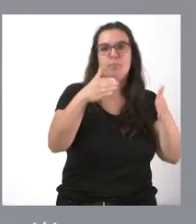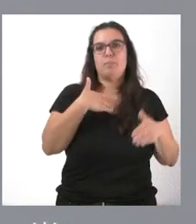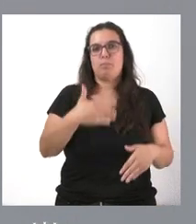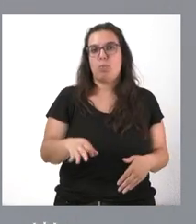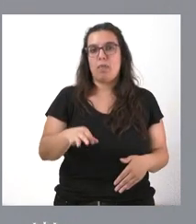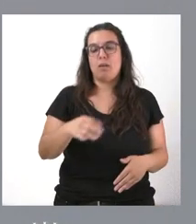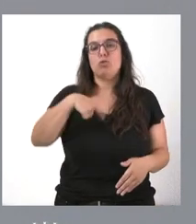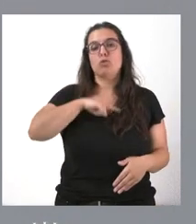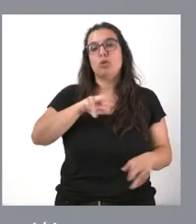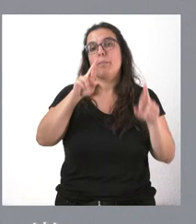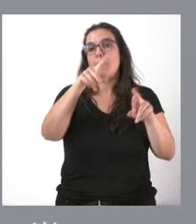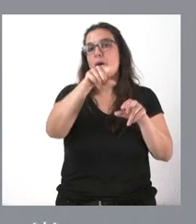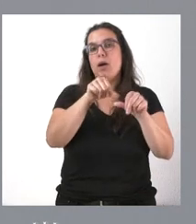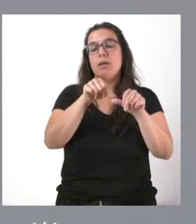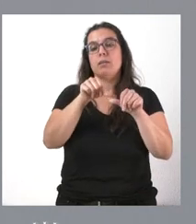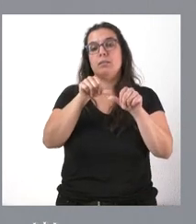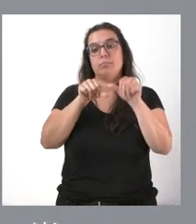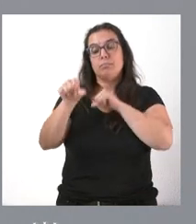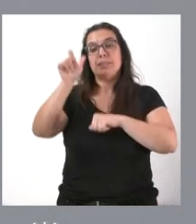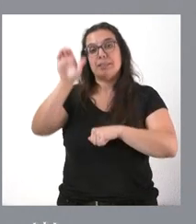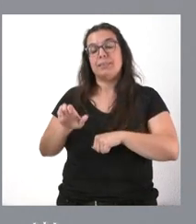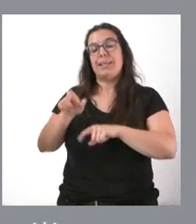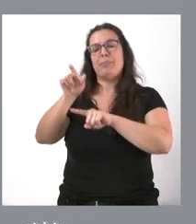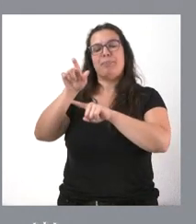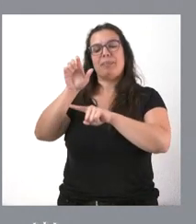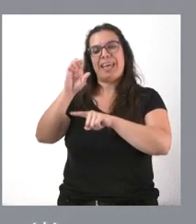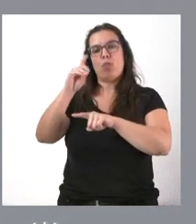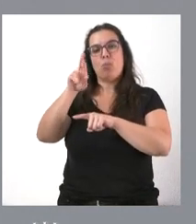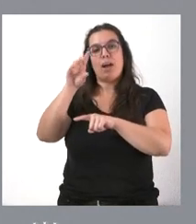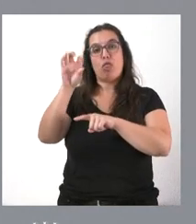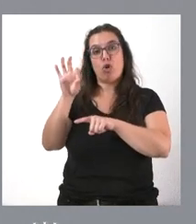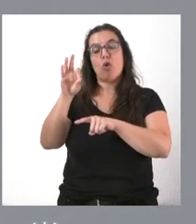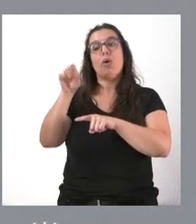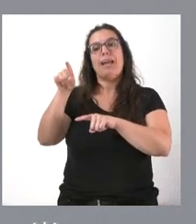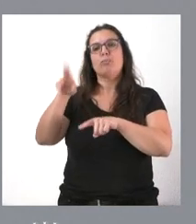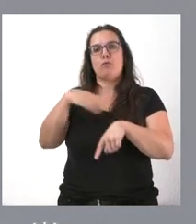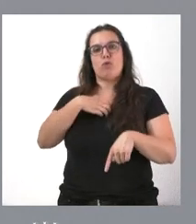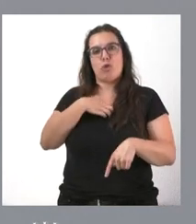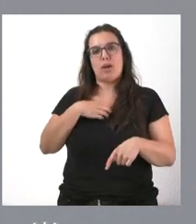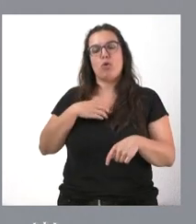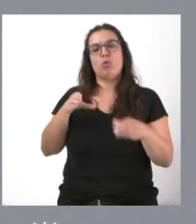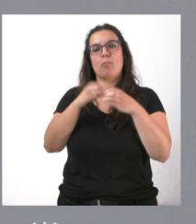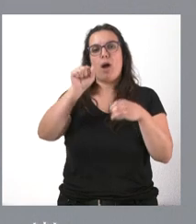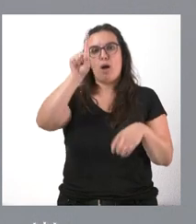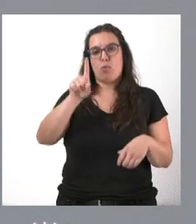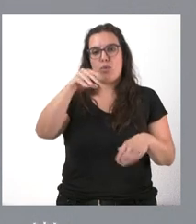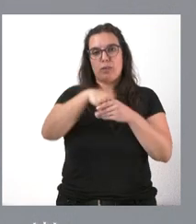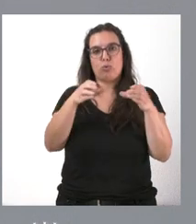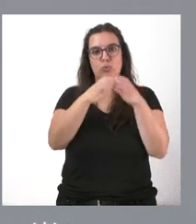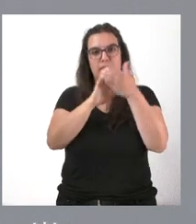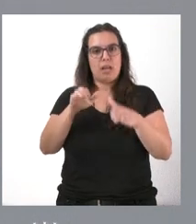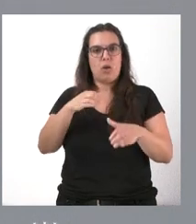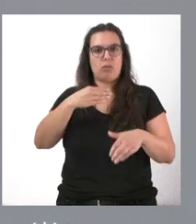deseamos ahora la mejor de las fortunas a Eduardo Diego Eduardo Diego es un funcionario de la junta de Castilla y león es un funcionario del grupo a1 es una persona muy